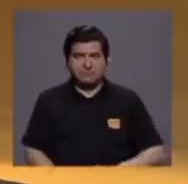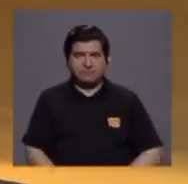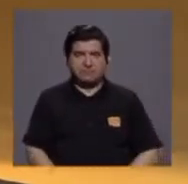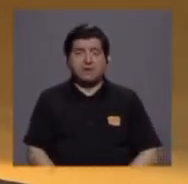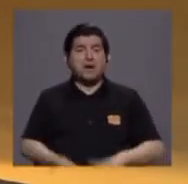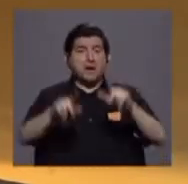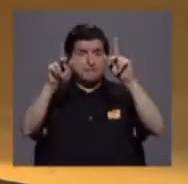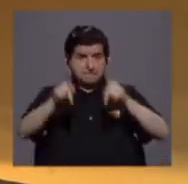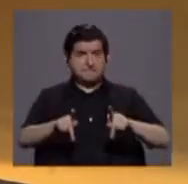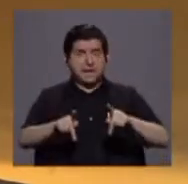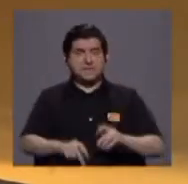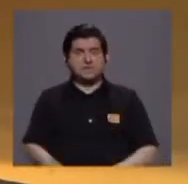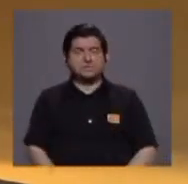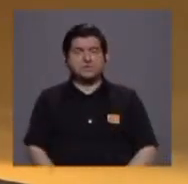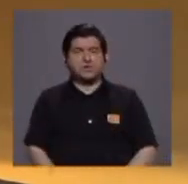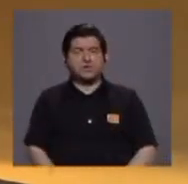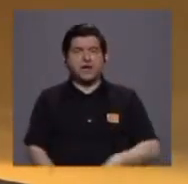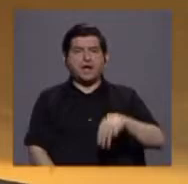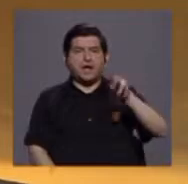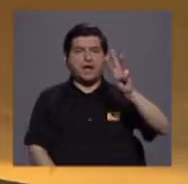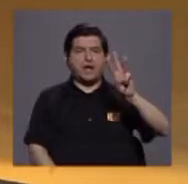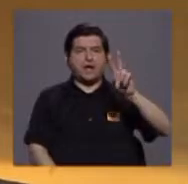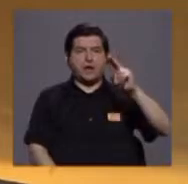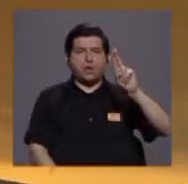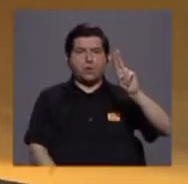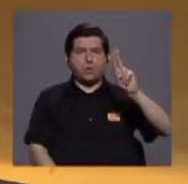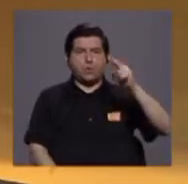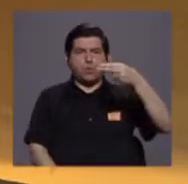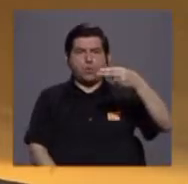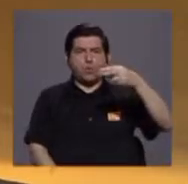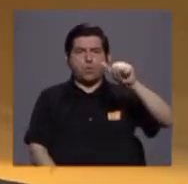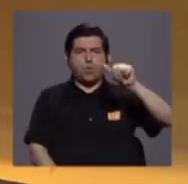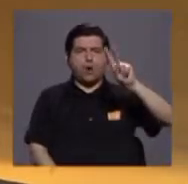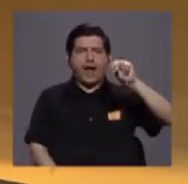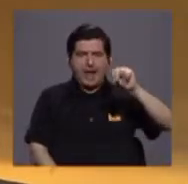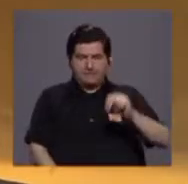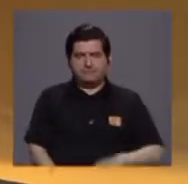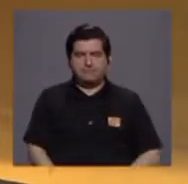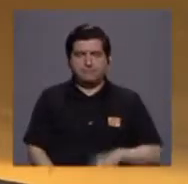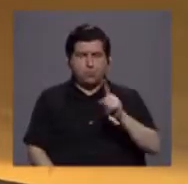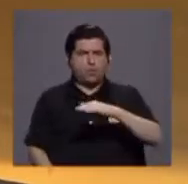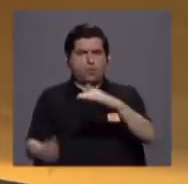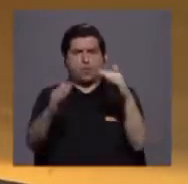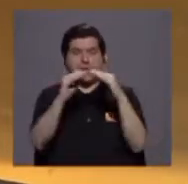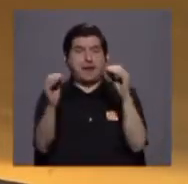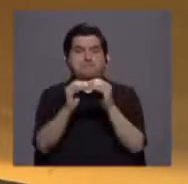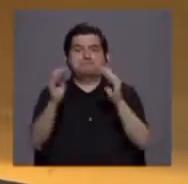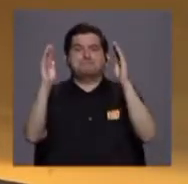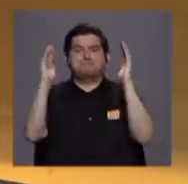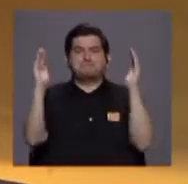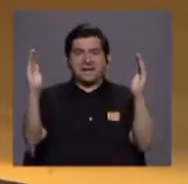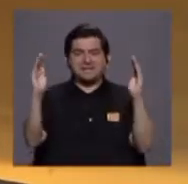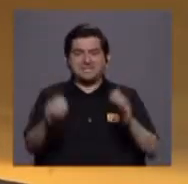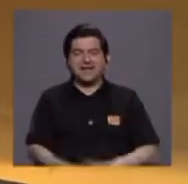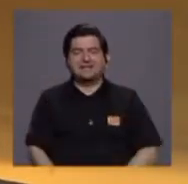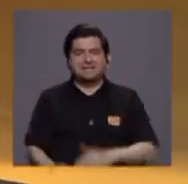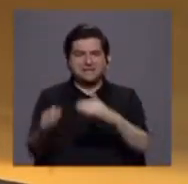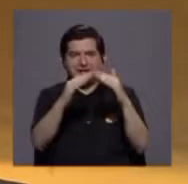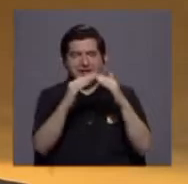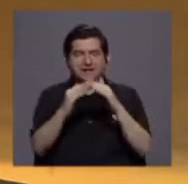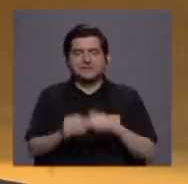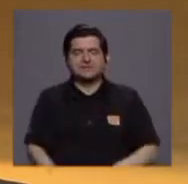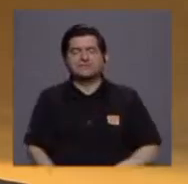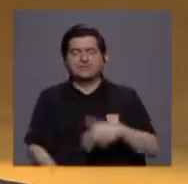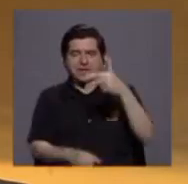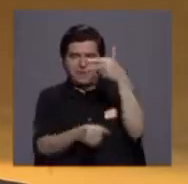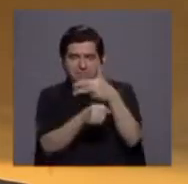la gente por Wuhan, que es una ciudad mucho más grande que la ciudad de Guatemala, que es la ciudad más grande